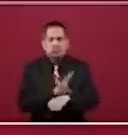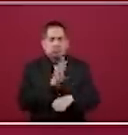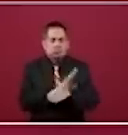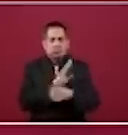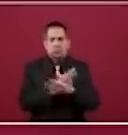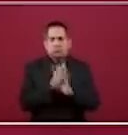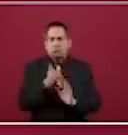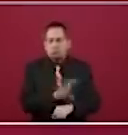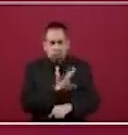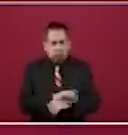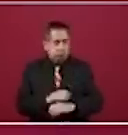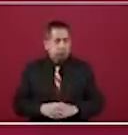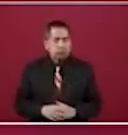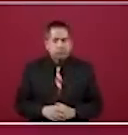eléctrica.